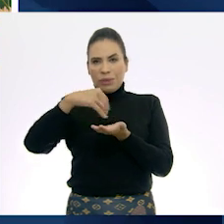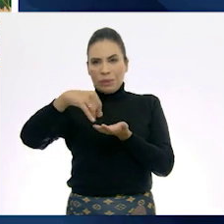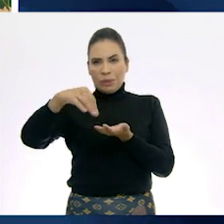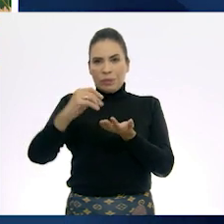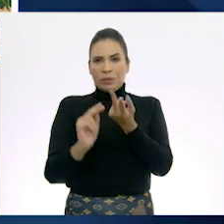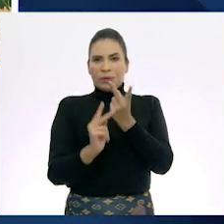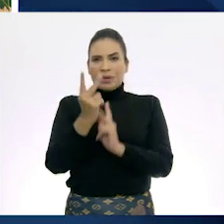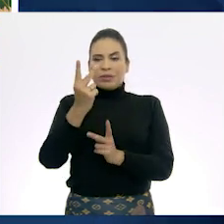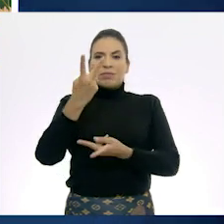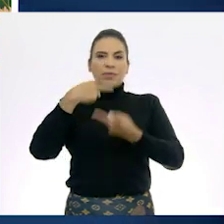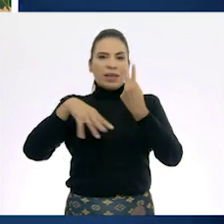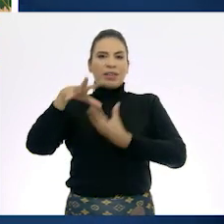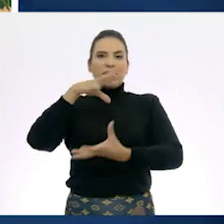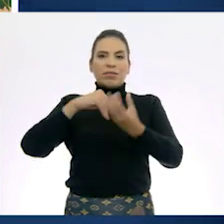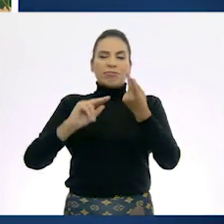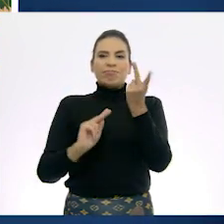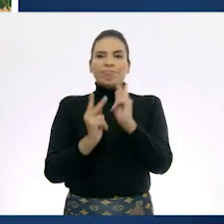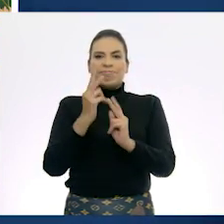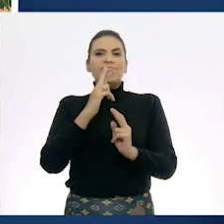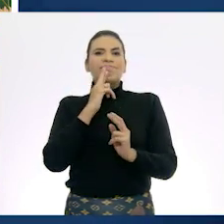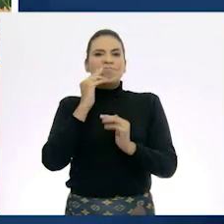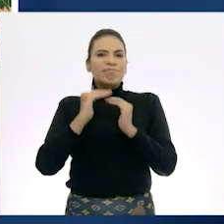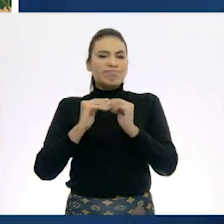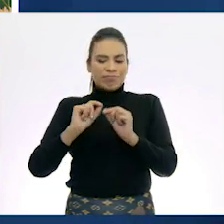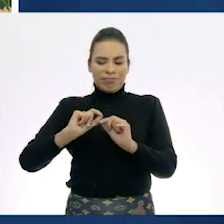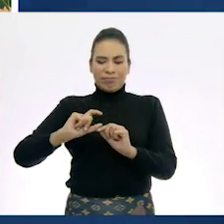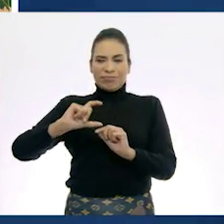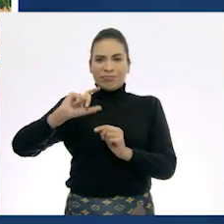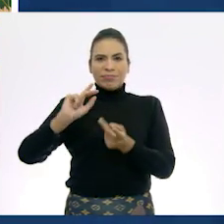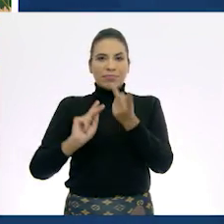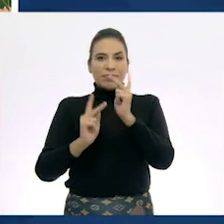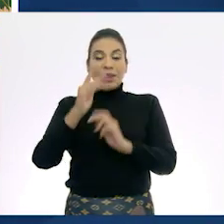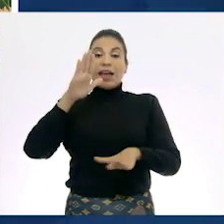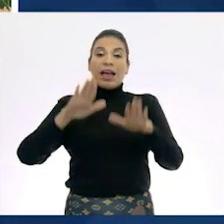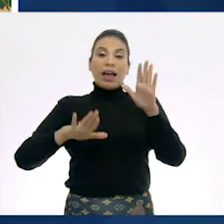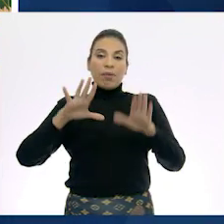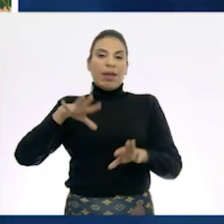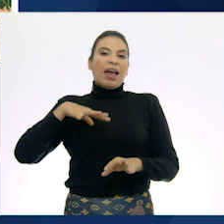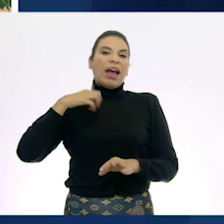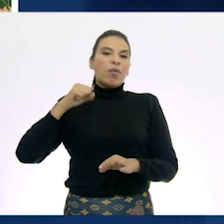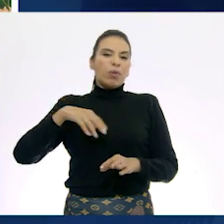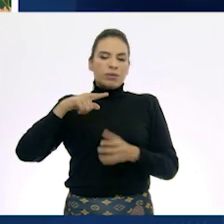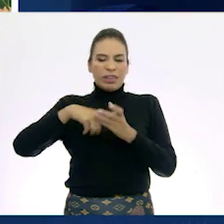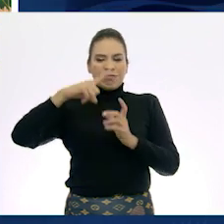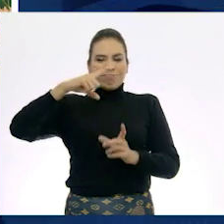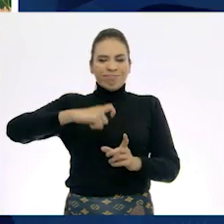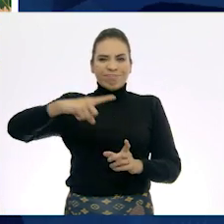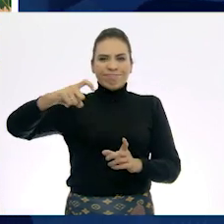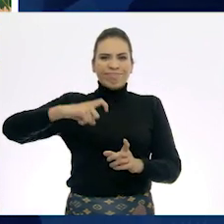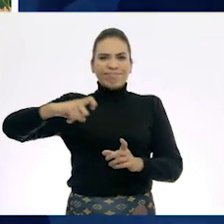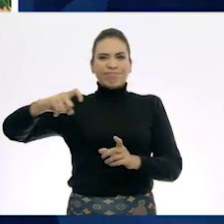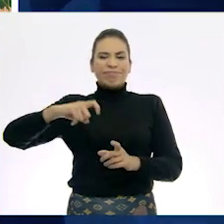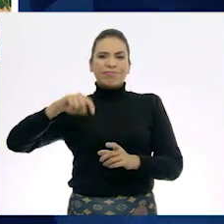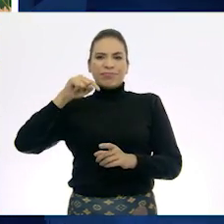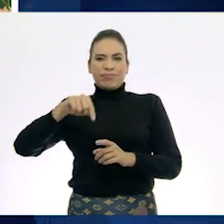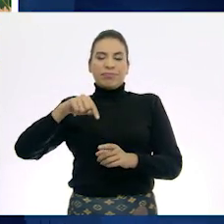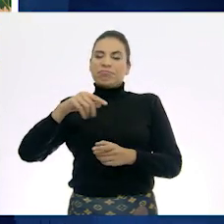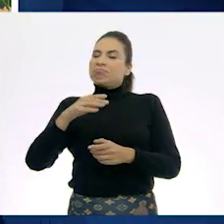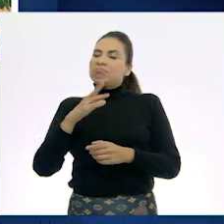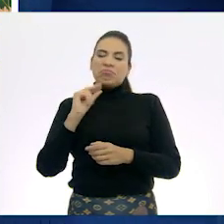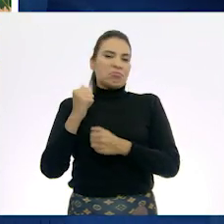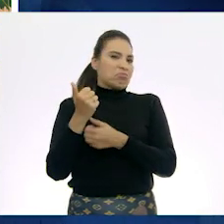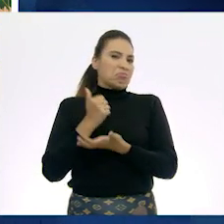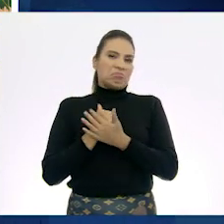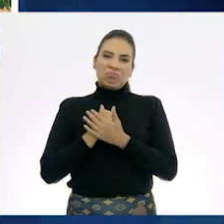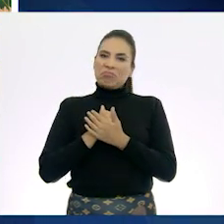en el suelo que va a permitir que crezca de manera favorable, porque sabemos también que a veces se abusa de los fertilizantes. Entonces, esto en nada nos